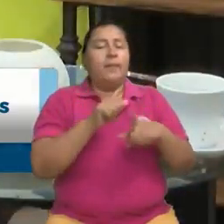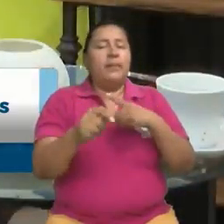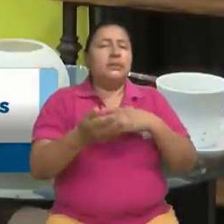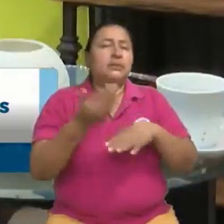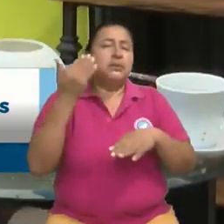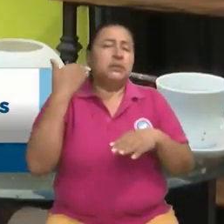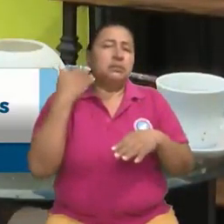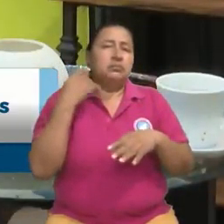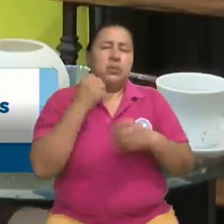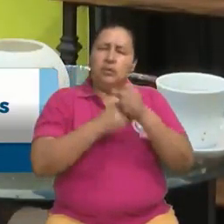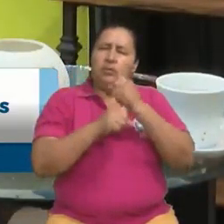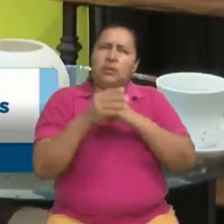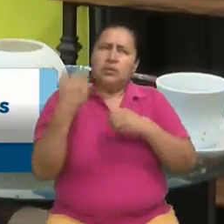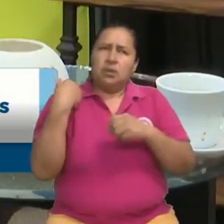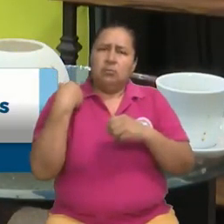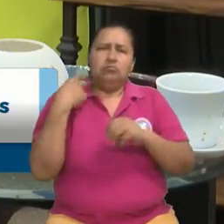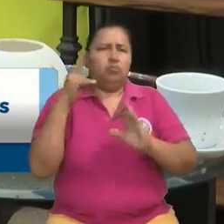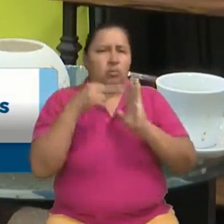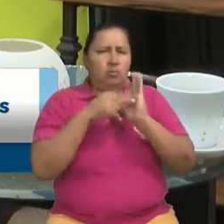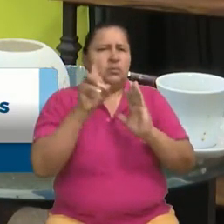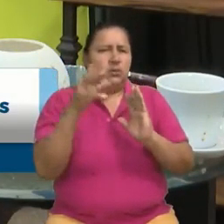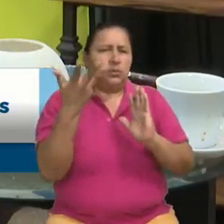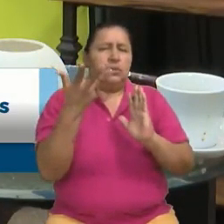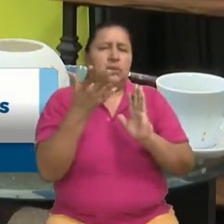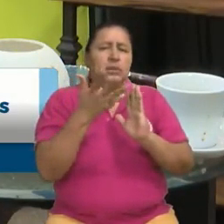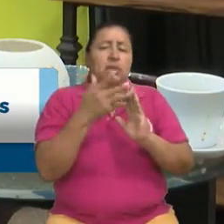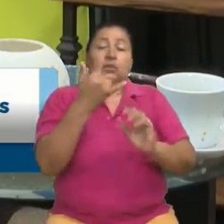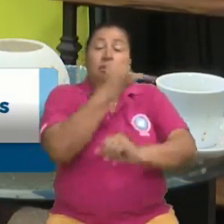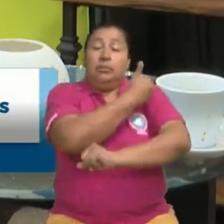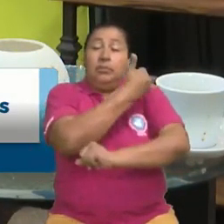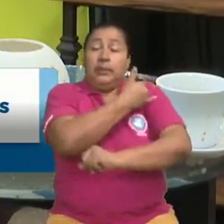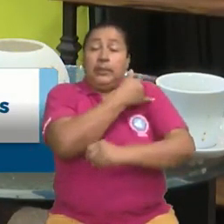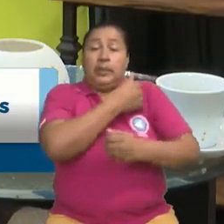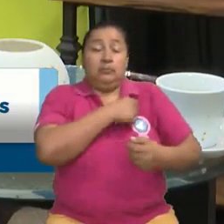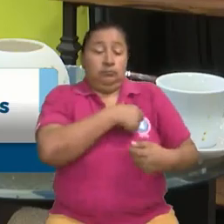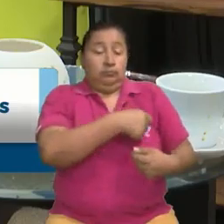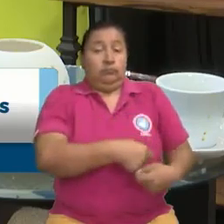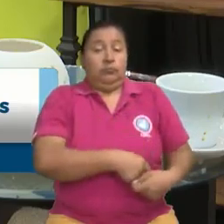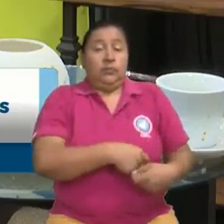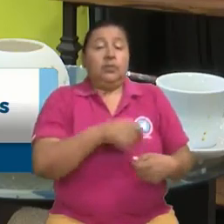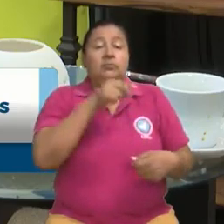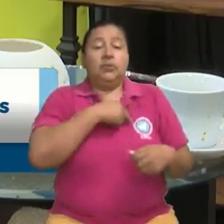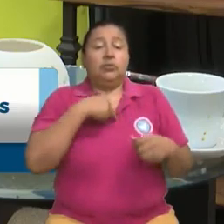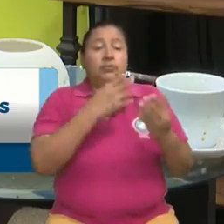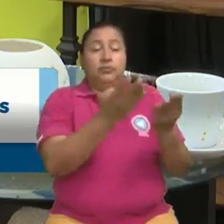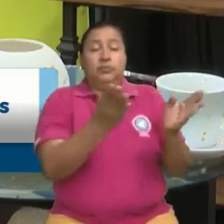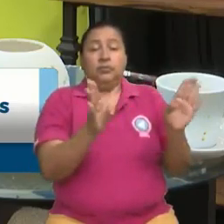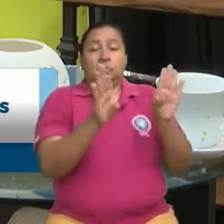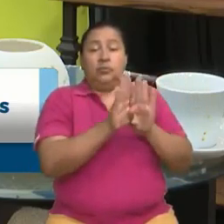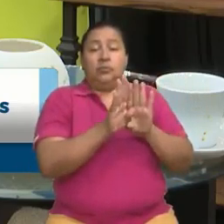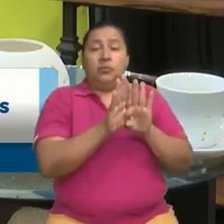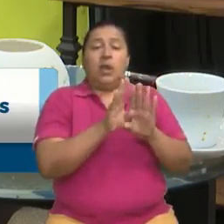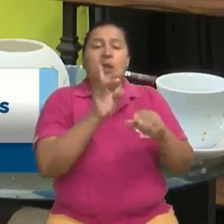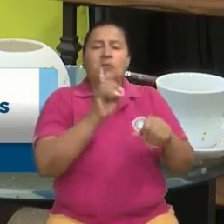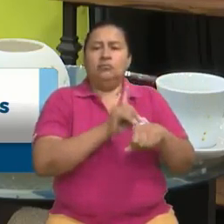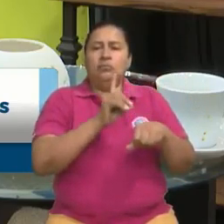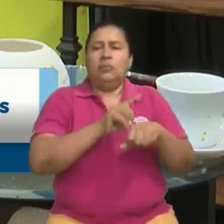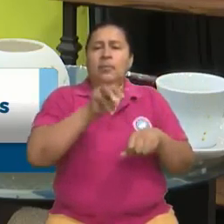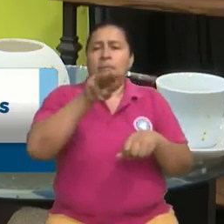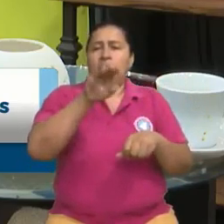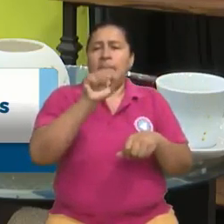creo el año pasado, creo que fue en el 2019, el Hospital Berta Calderón inauguró una clínica materno-fetal donde